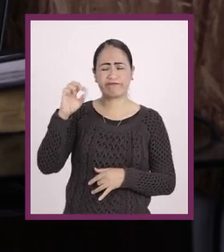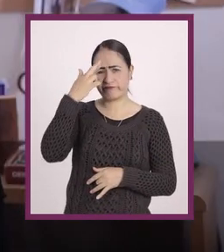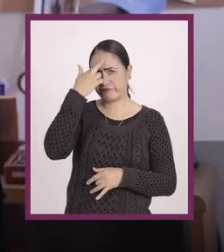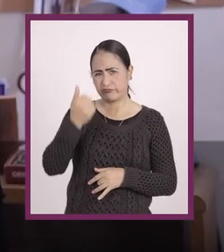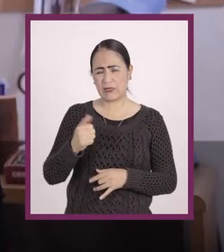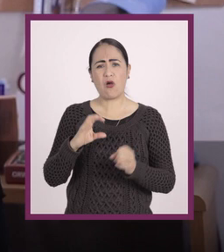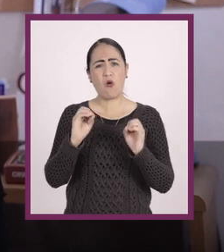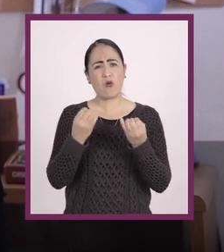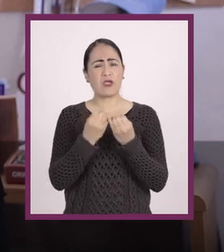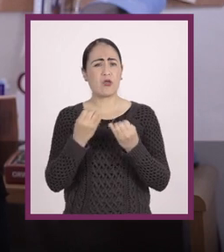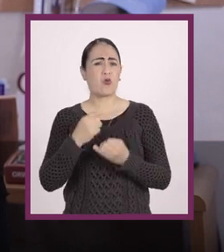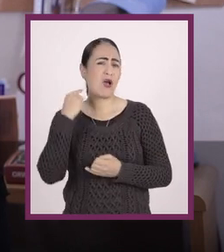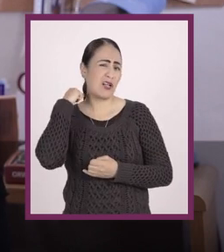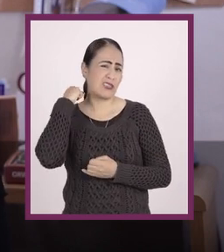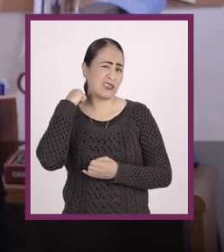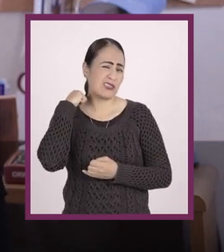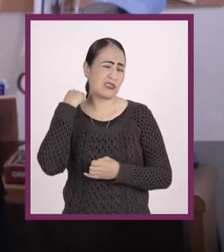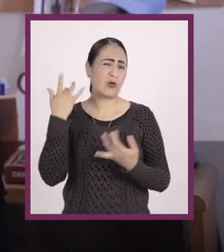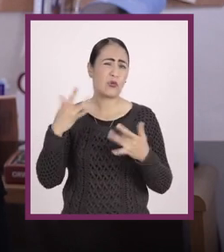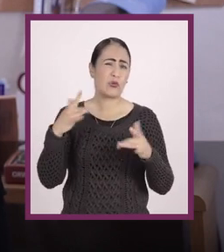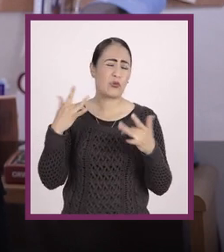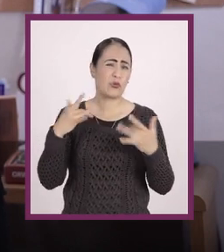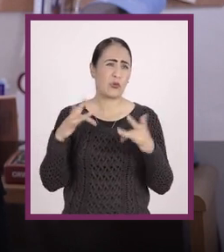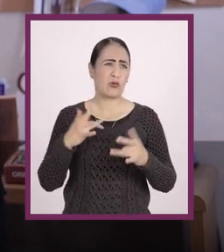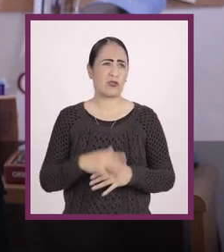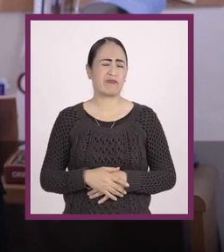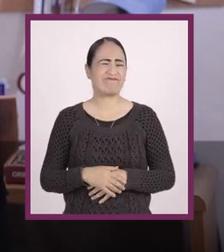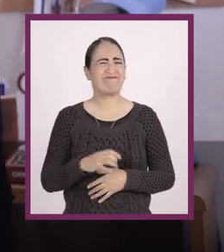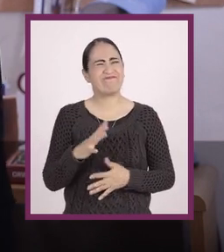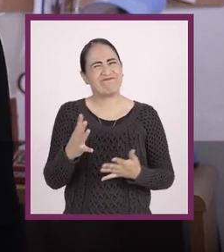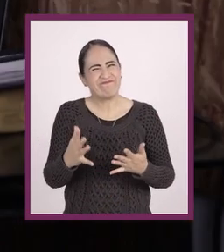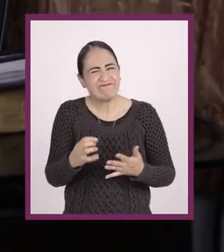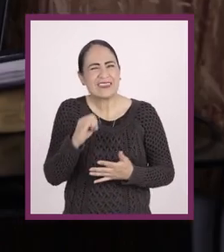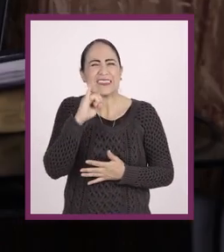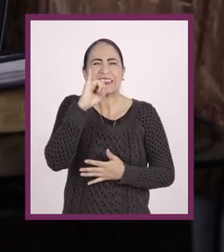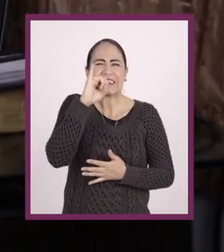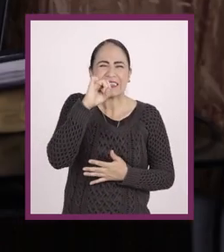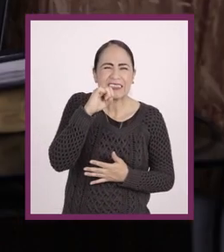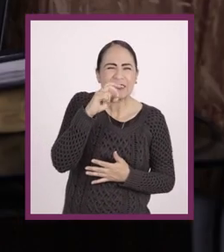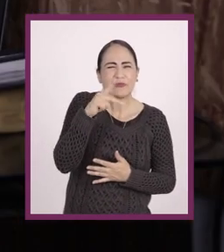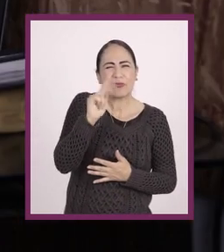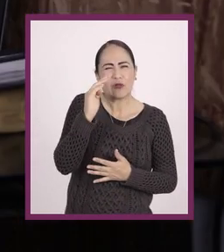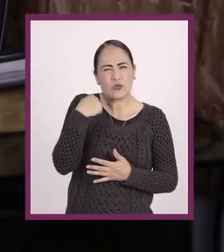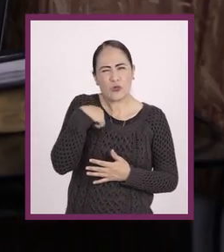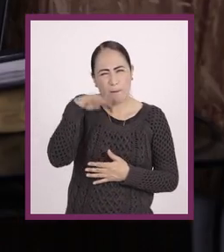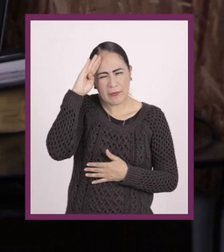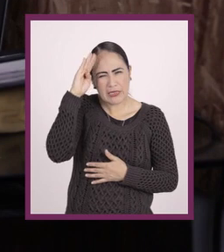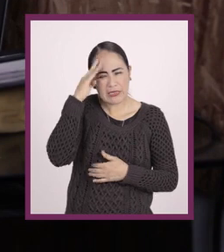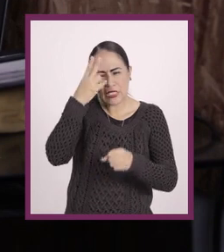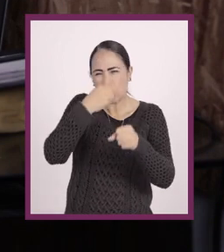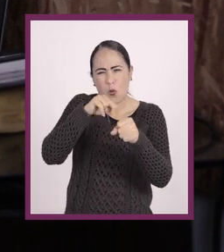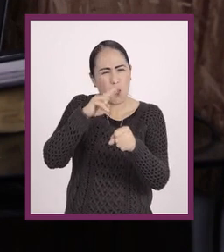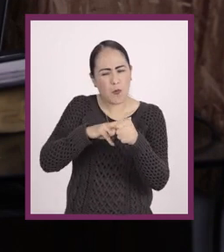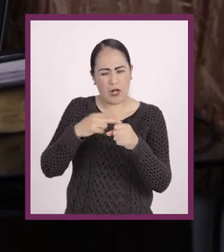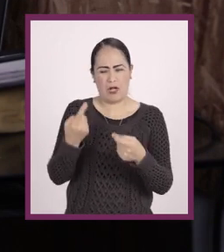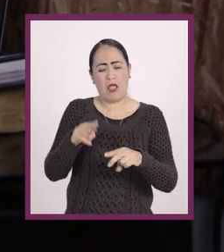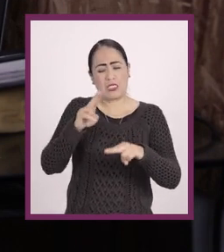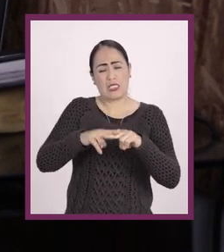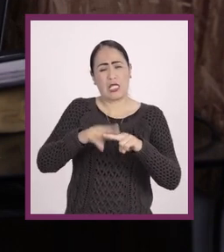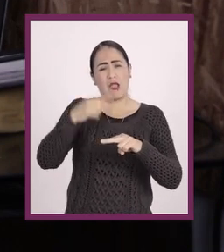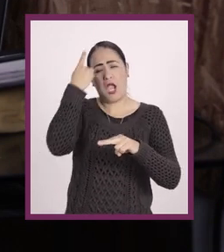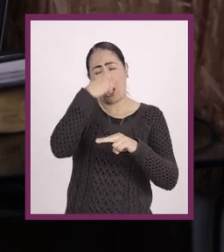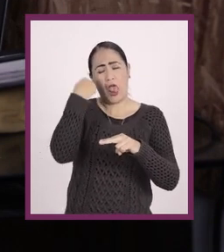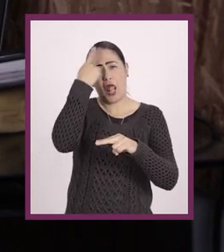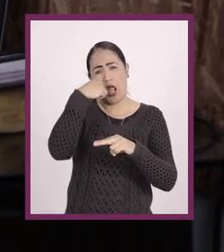y tienes razón seguro te duele el cuello sí pero pensé que era normal